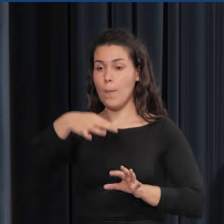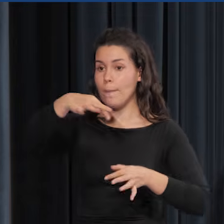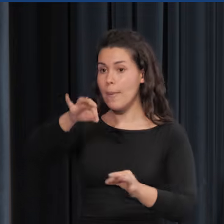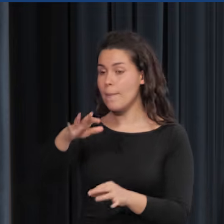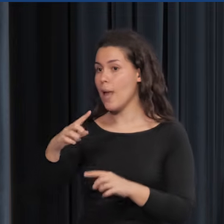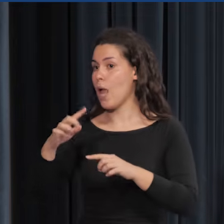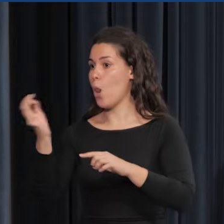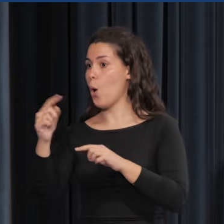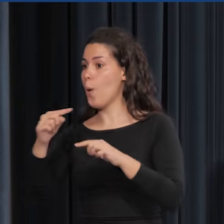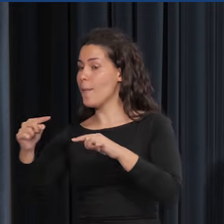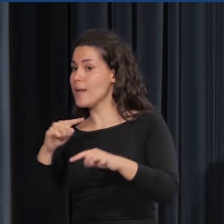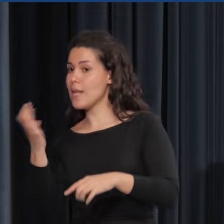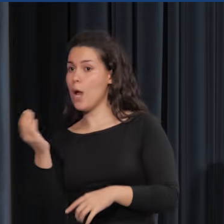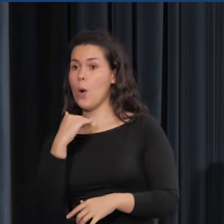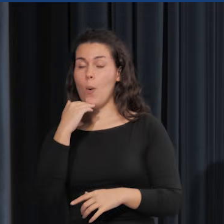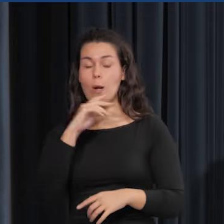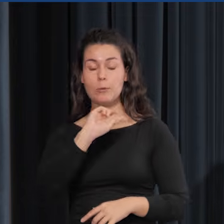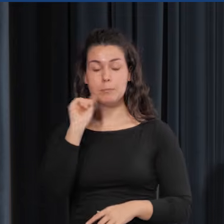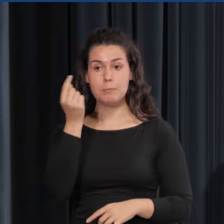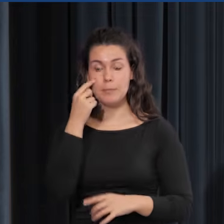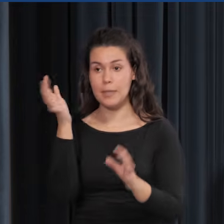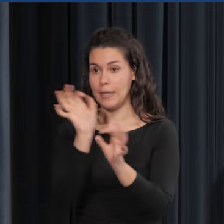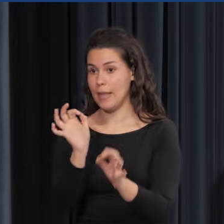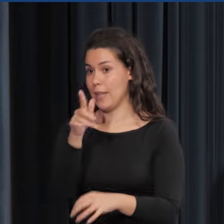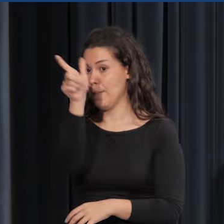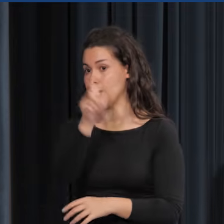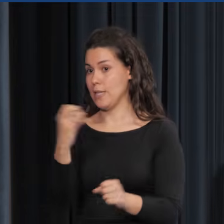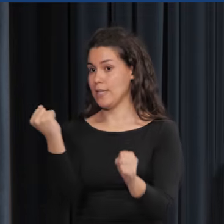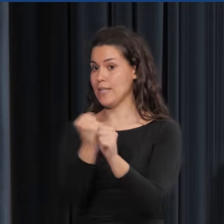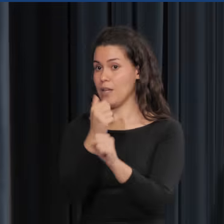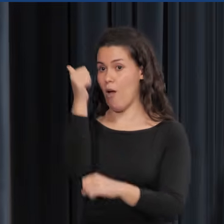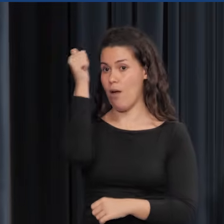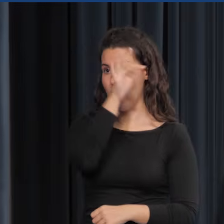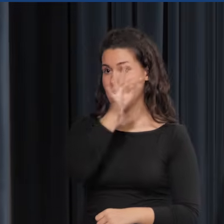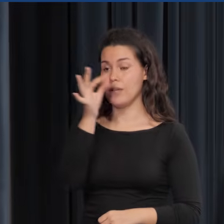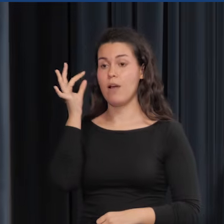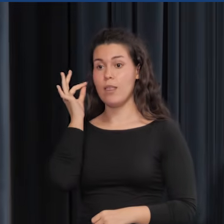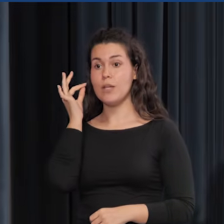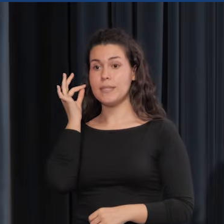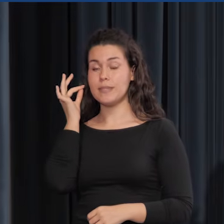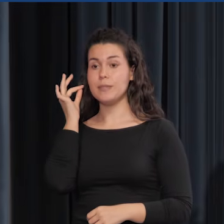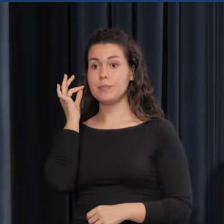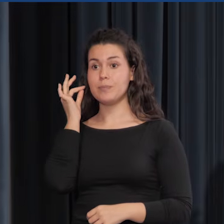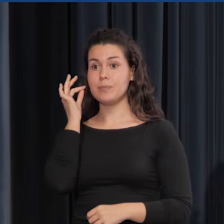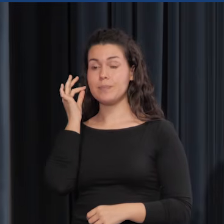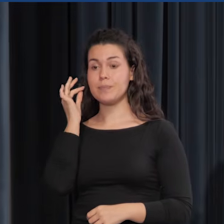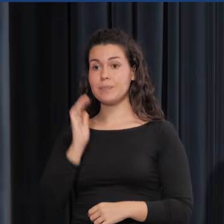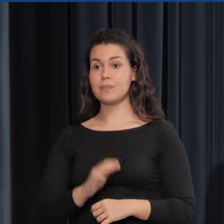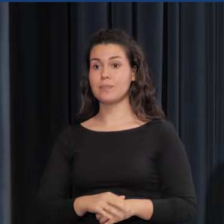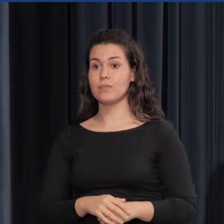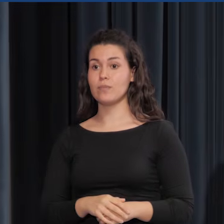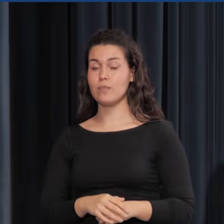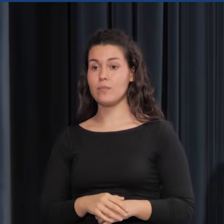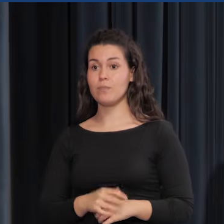ningún mensaje de los trabajadores y las trabajadoras de esto, voy a invitar